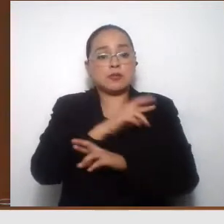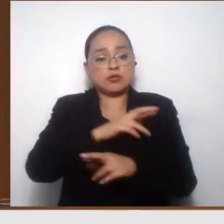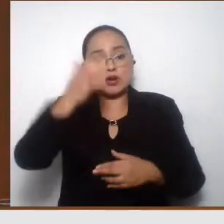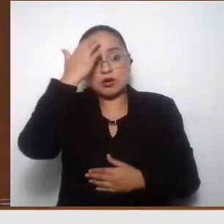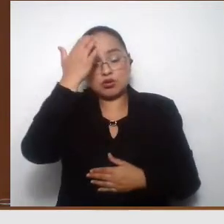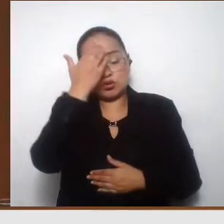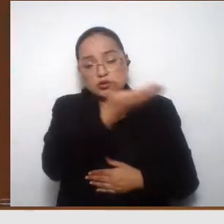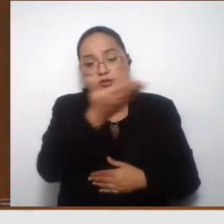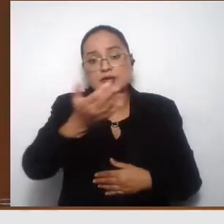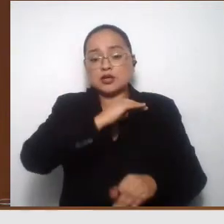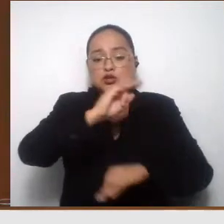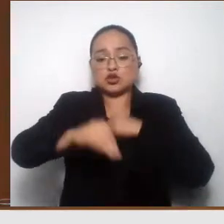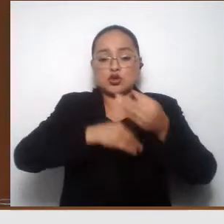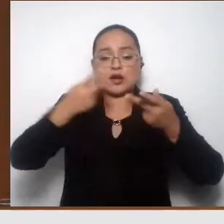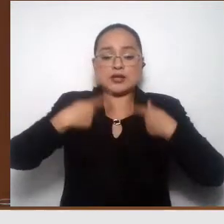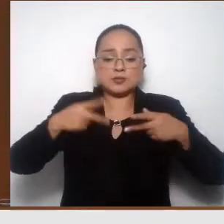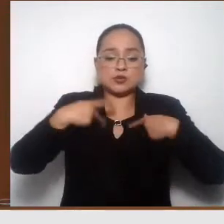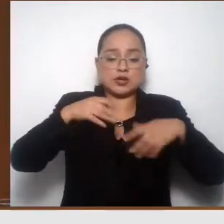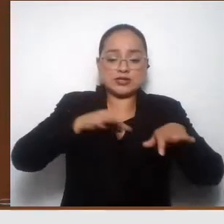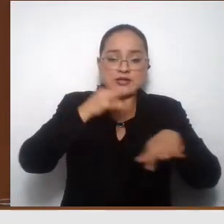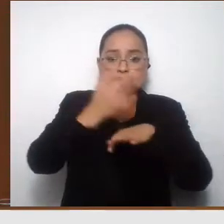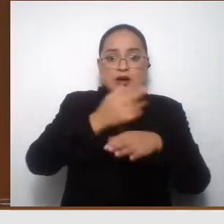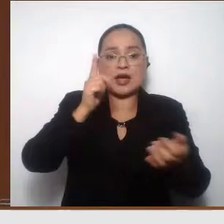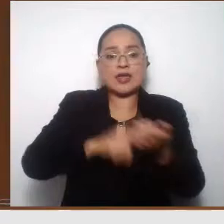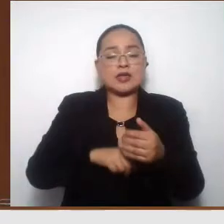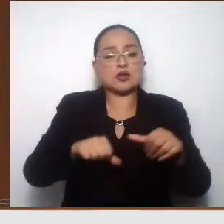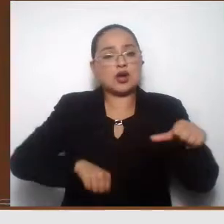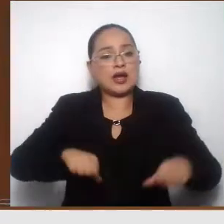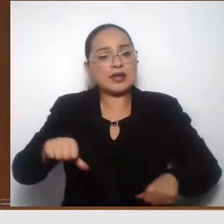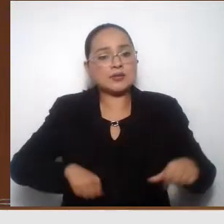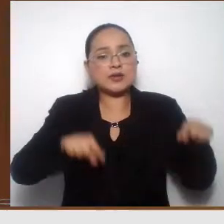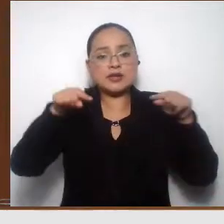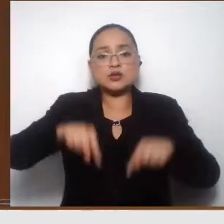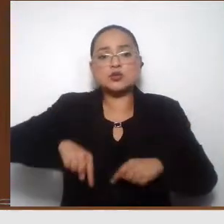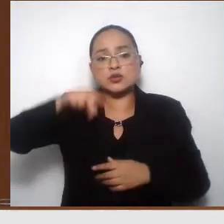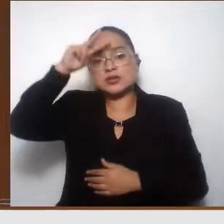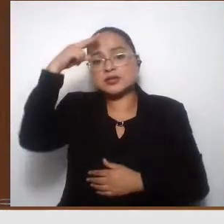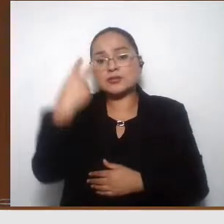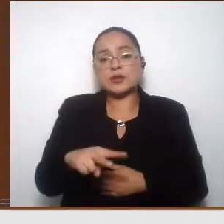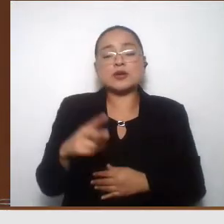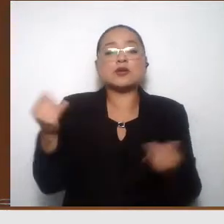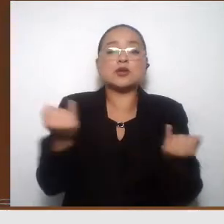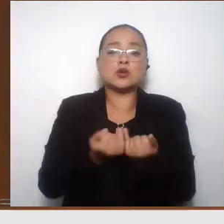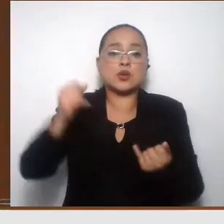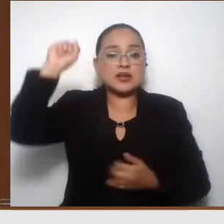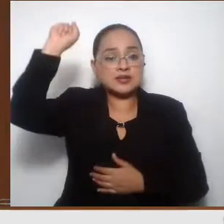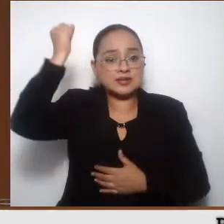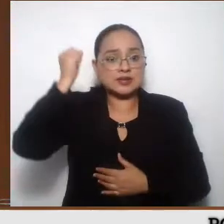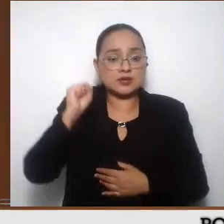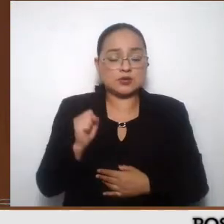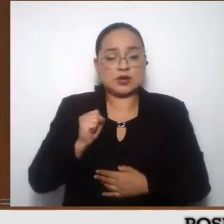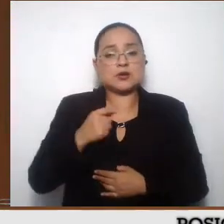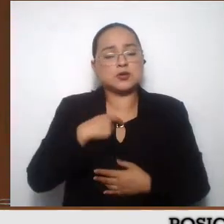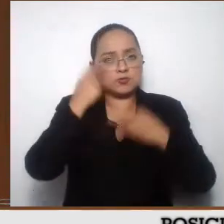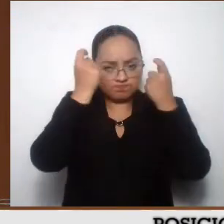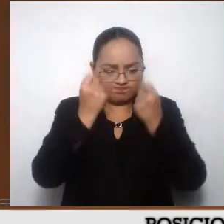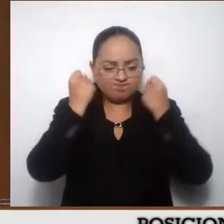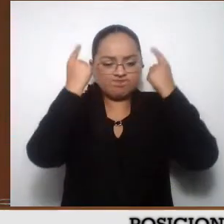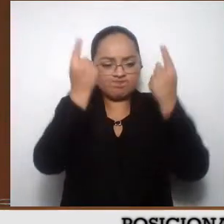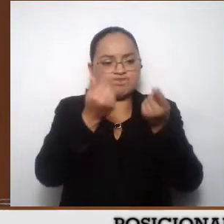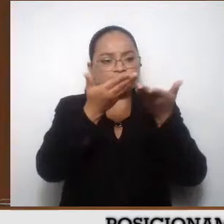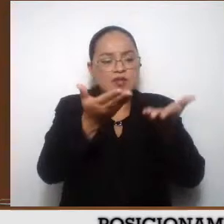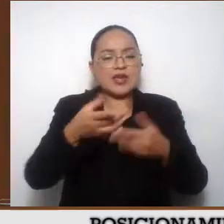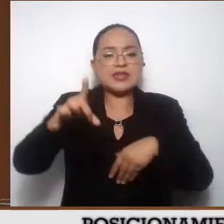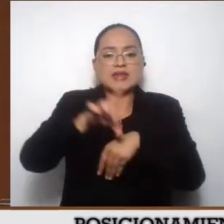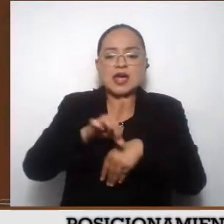persona trabajadora de todas las actividades productivas de nuestro país y de nuestro estado, que se esfuerzan diariamente a